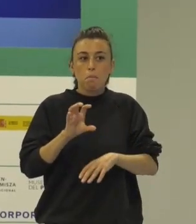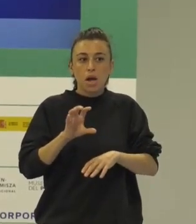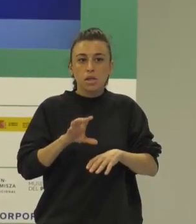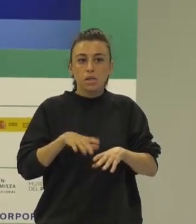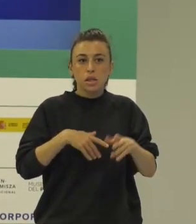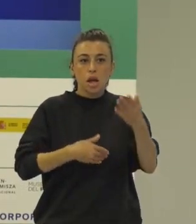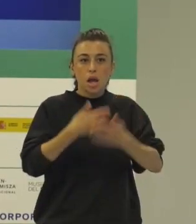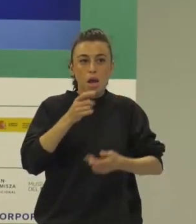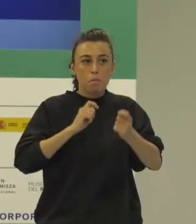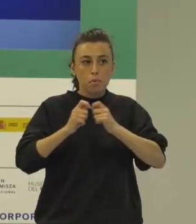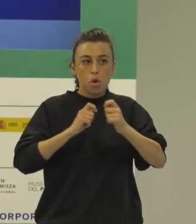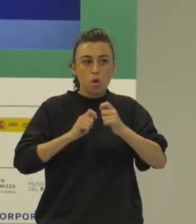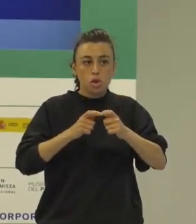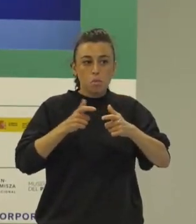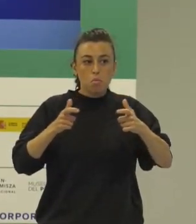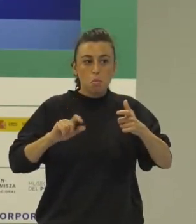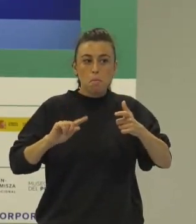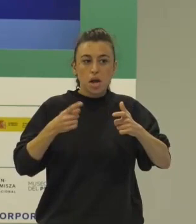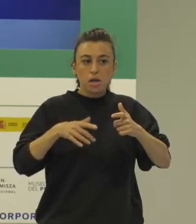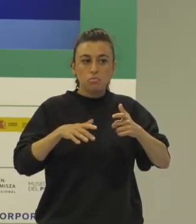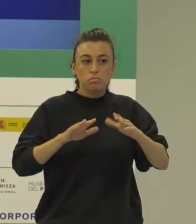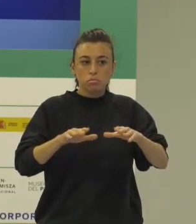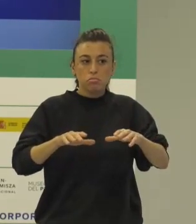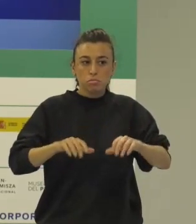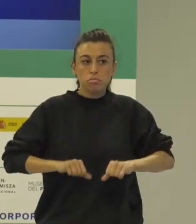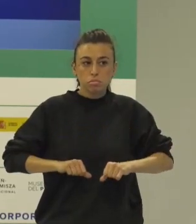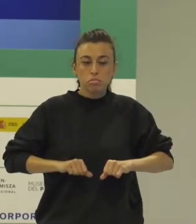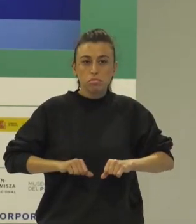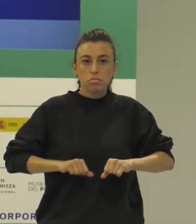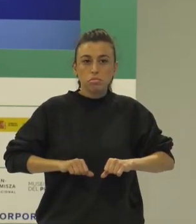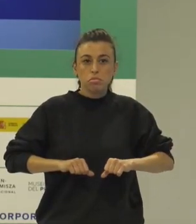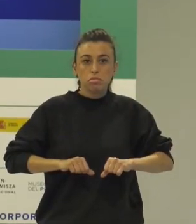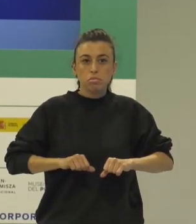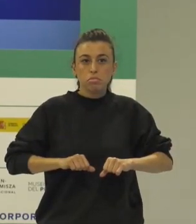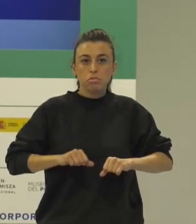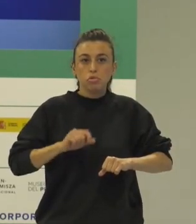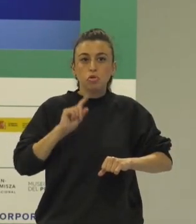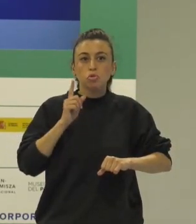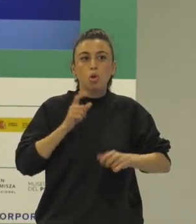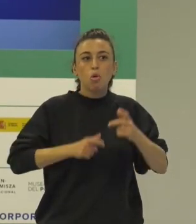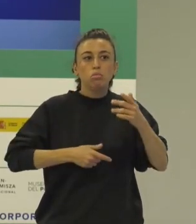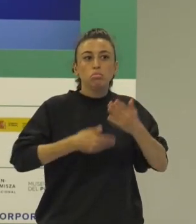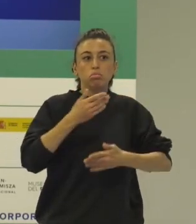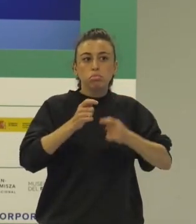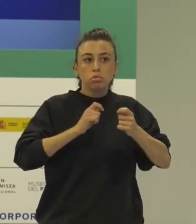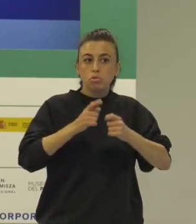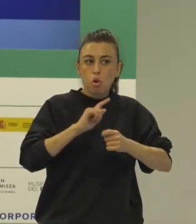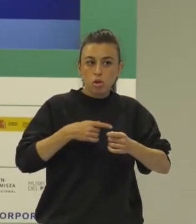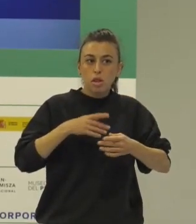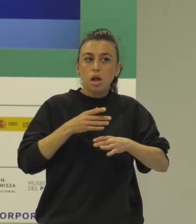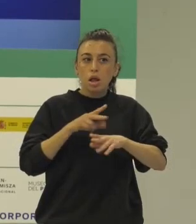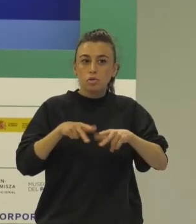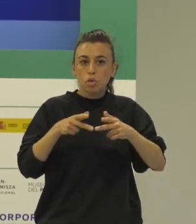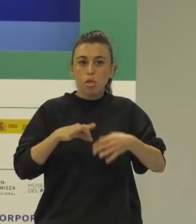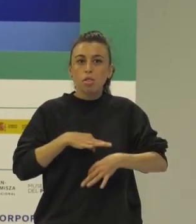solo periodistas, sino a todo el exilio, sociedad civil que ahí está refugiada ahí, no deja de